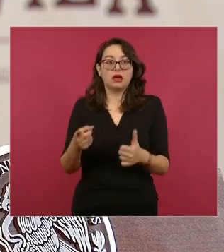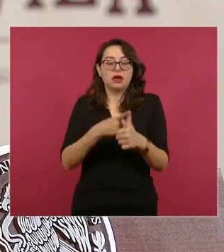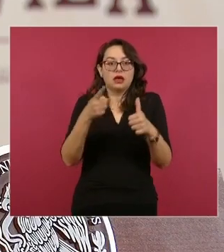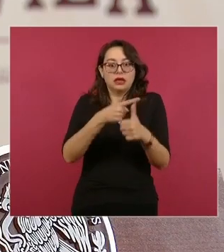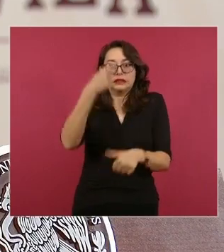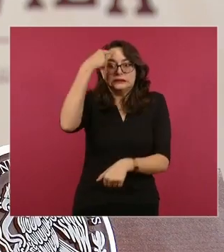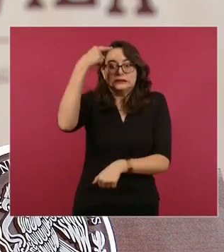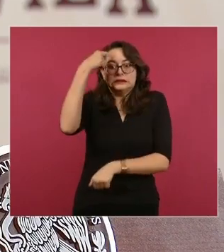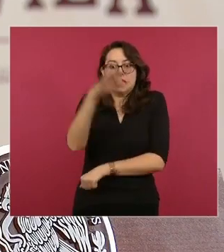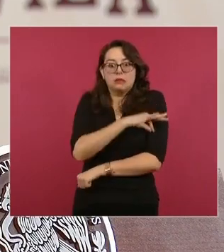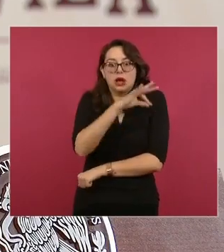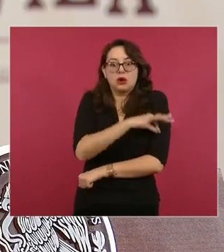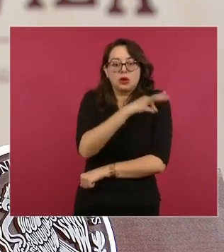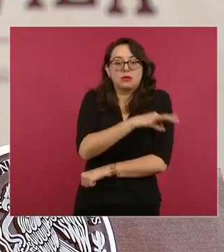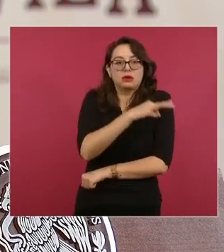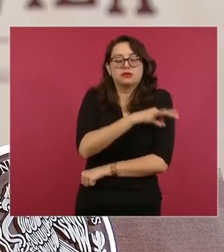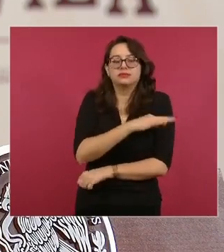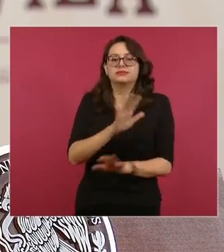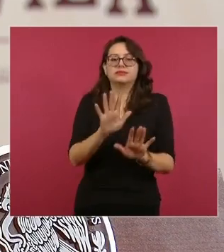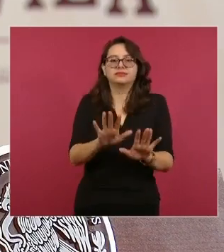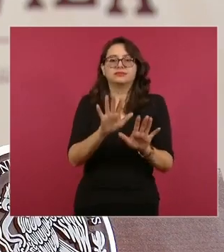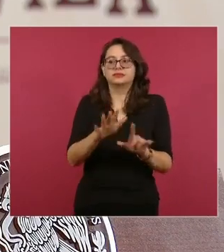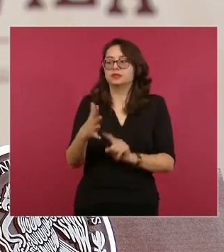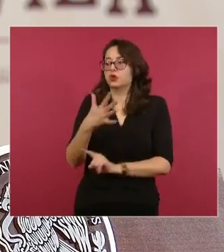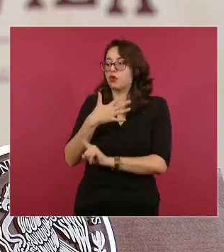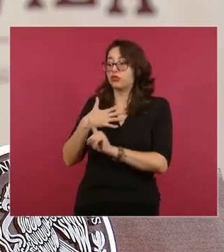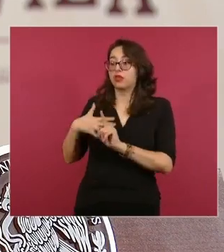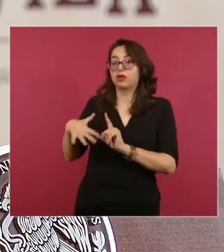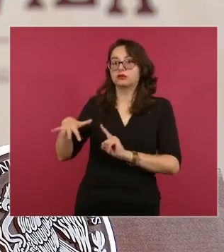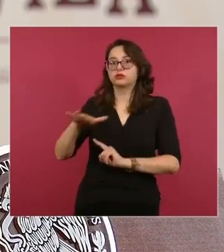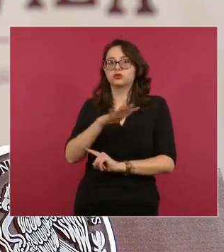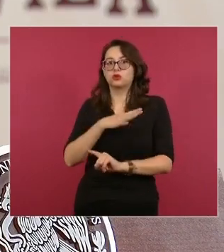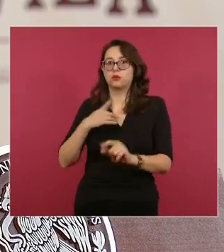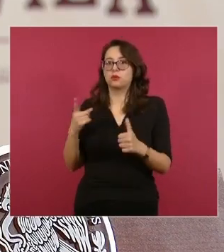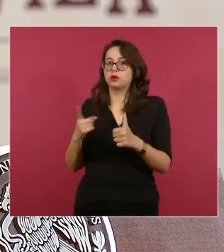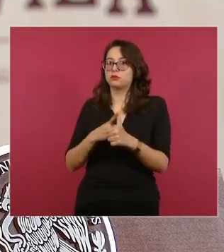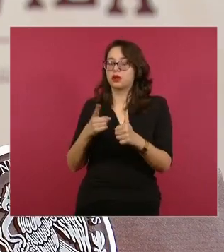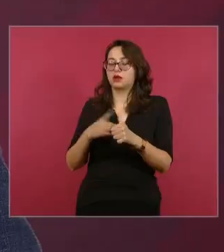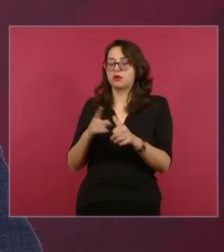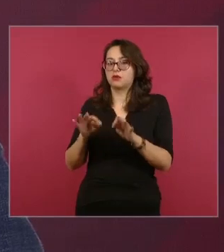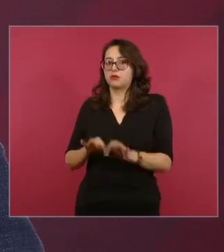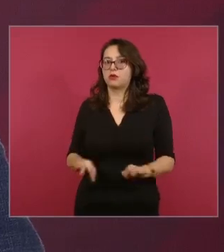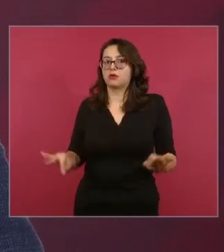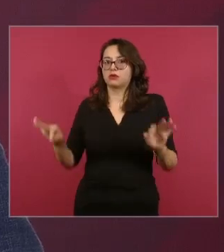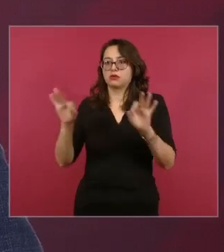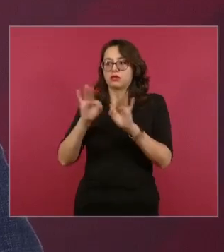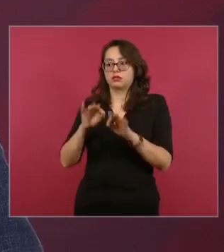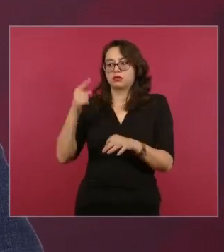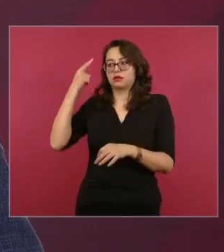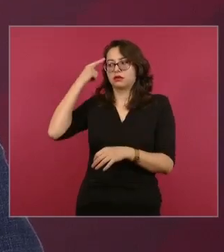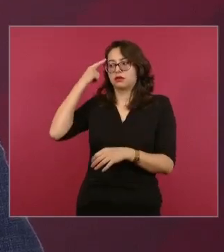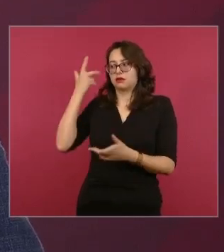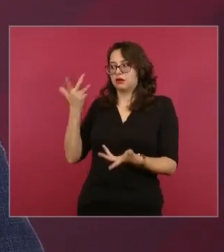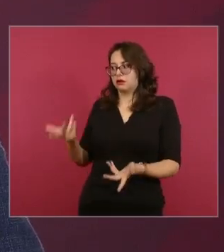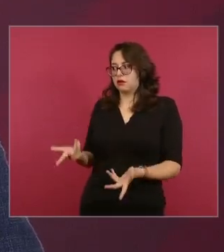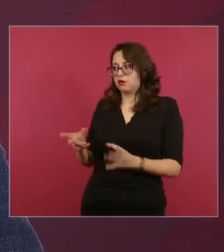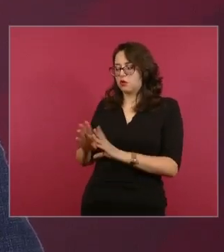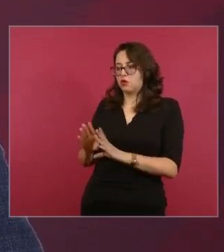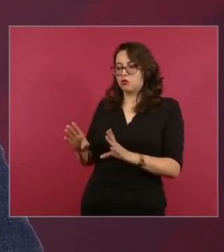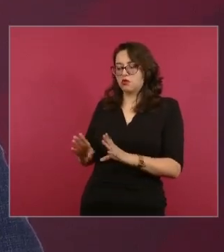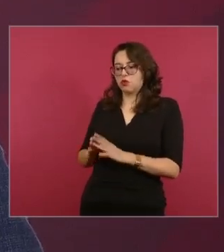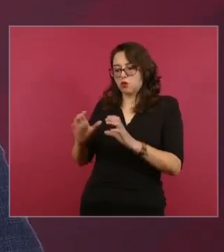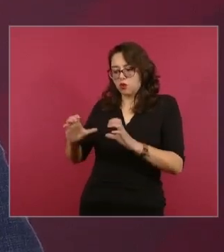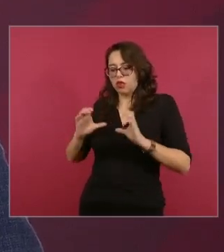teniendo caso omiso del ecosistema, pues no vamos a tener la identificación de las variantes que se